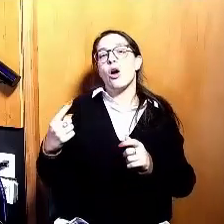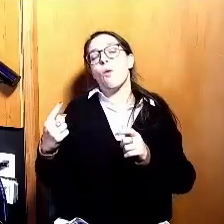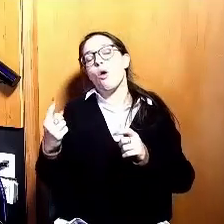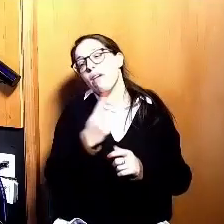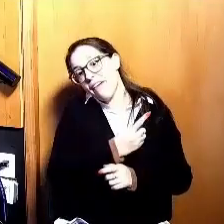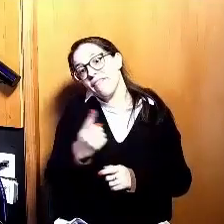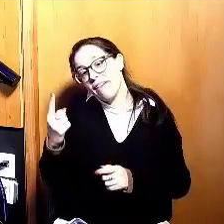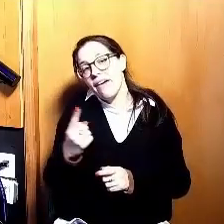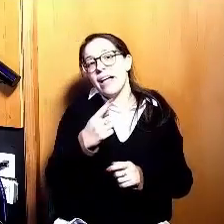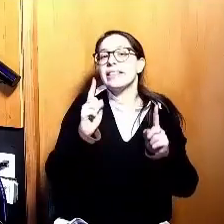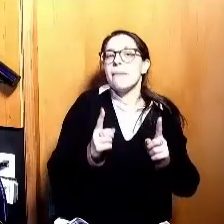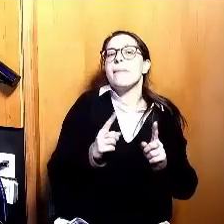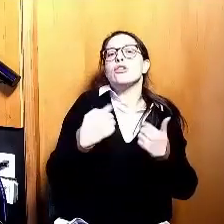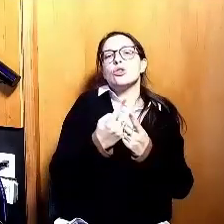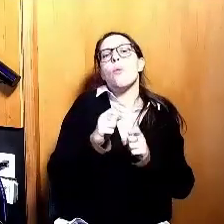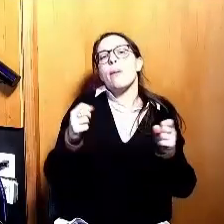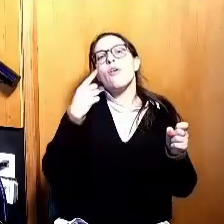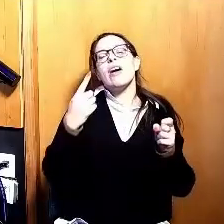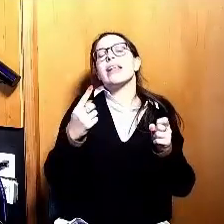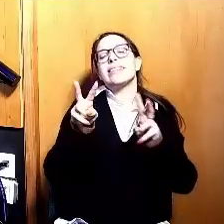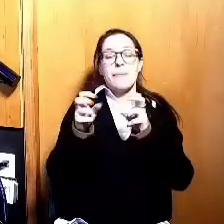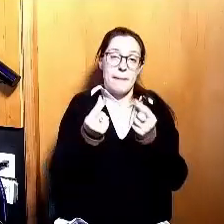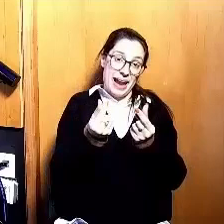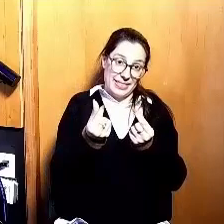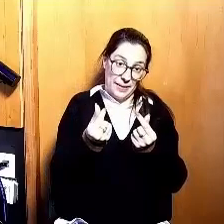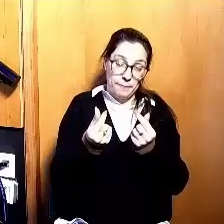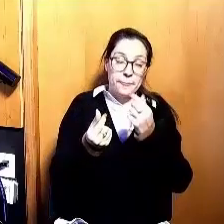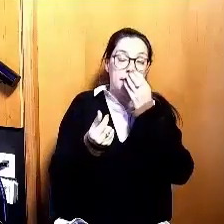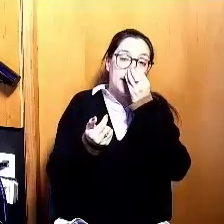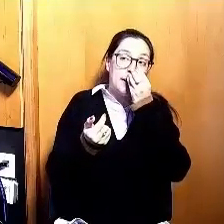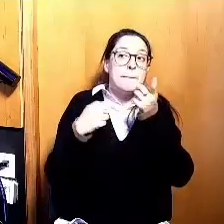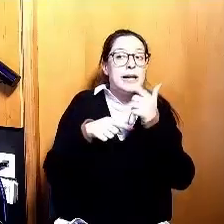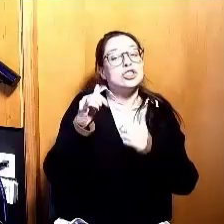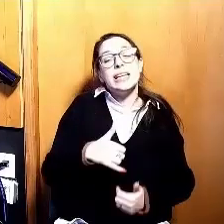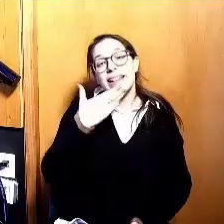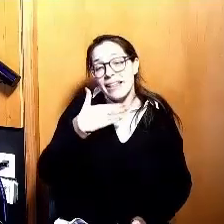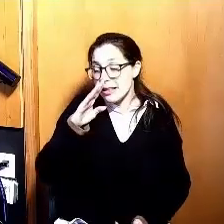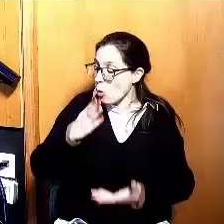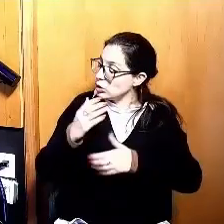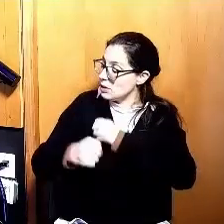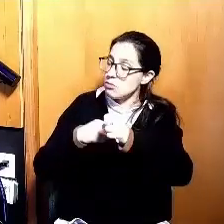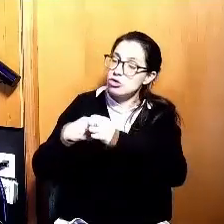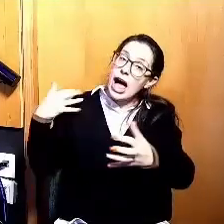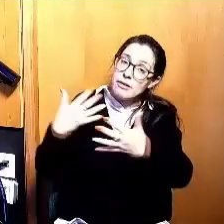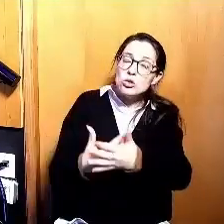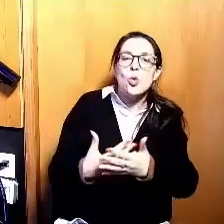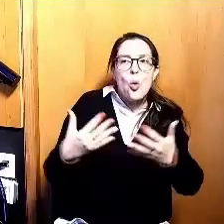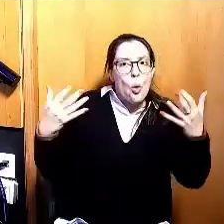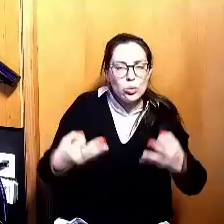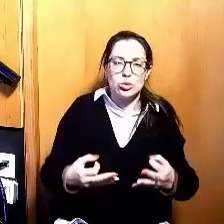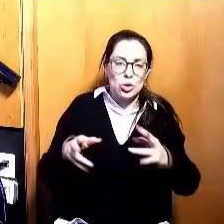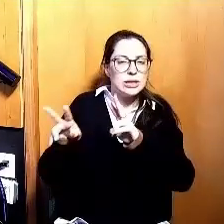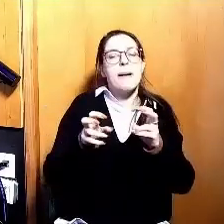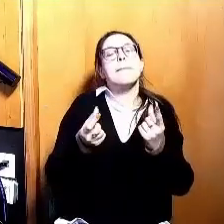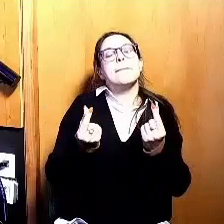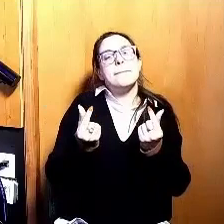podemos ver desde el propio financiamiento, pero entender que en los últimos años, justamente el